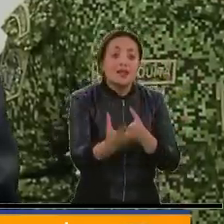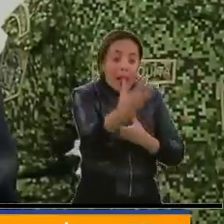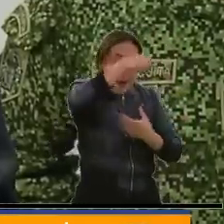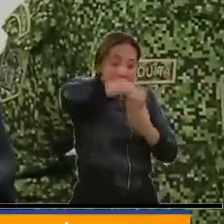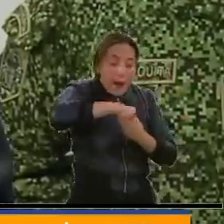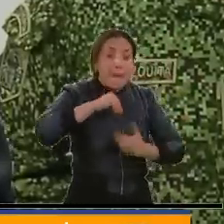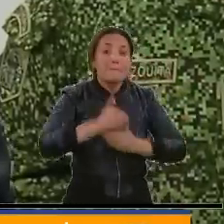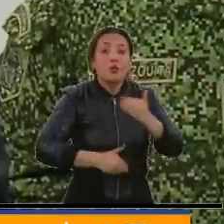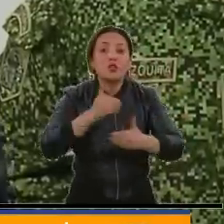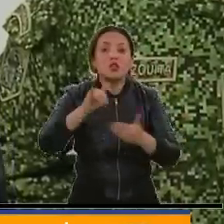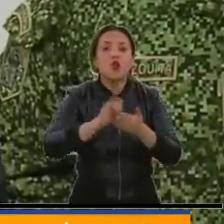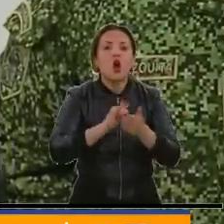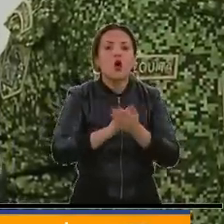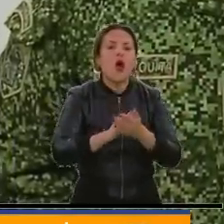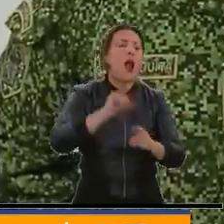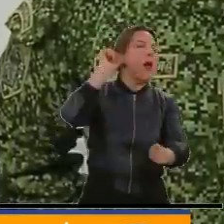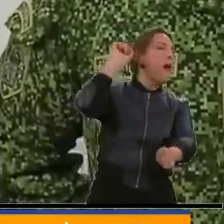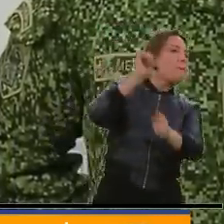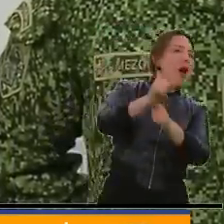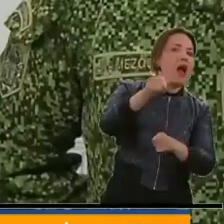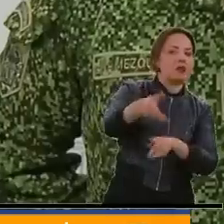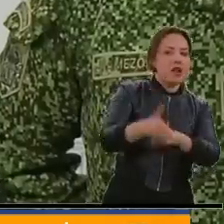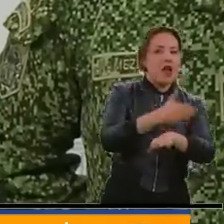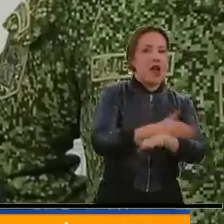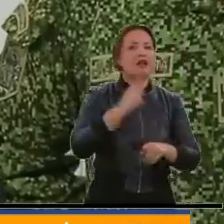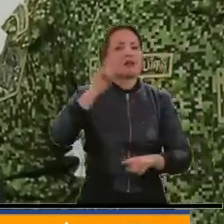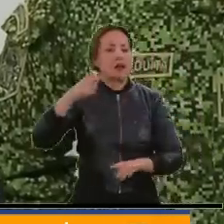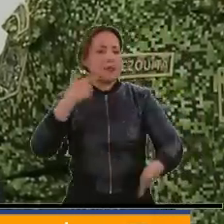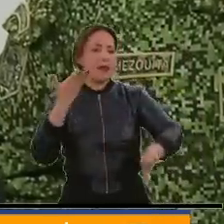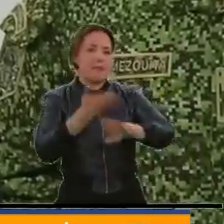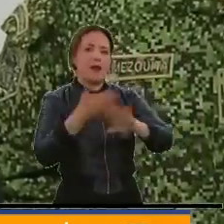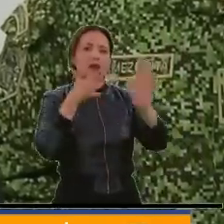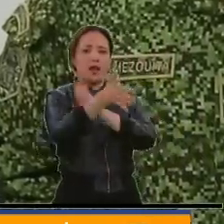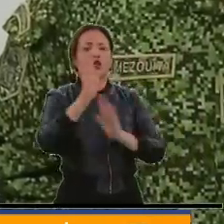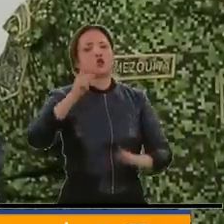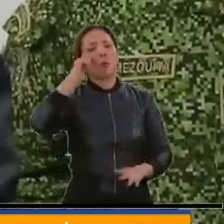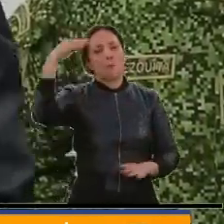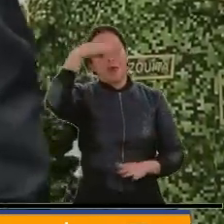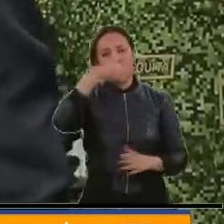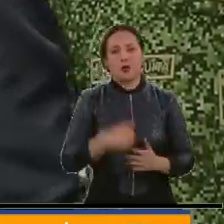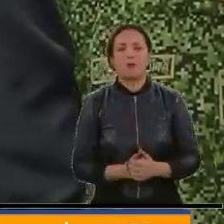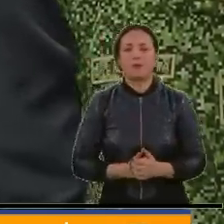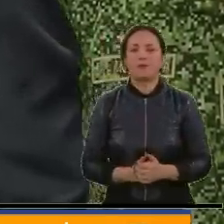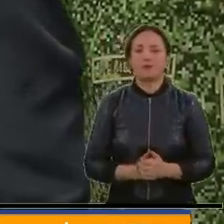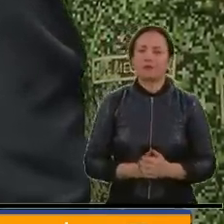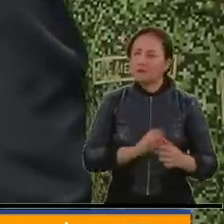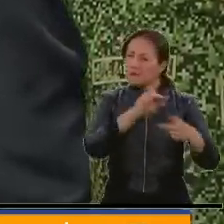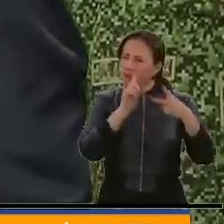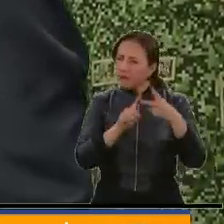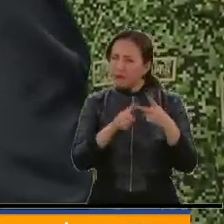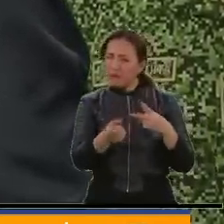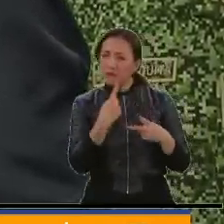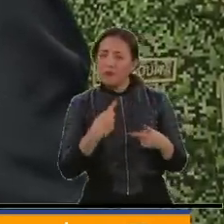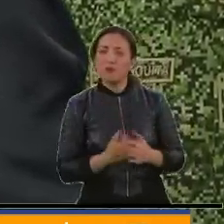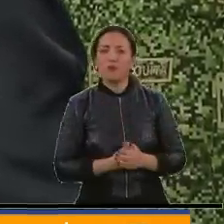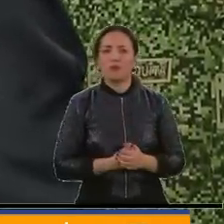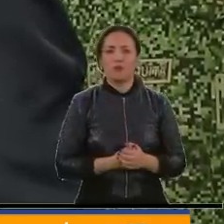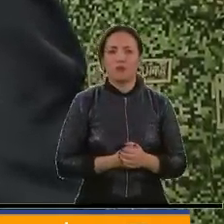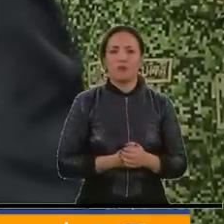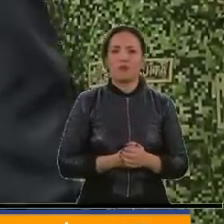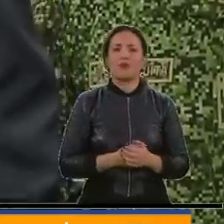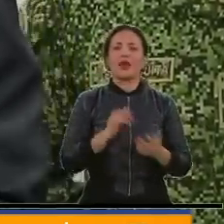total sea inferior a este propósito expresado por el presidente Gustavo Petro. La segunda era.